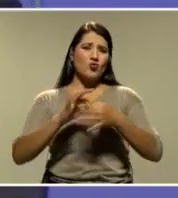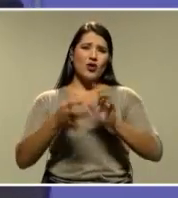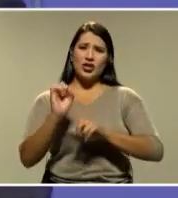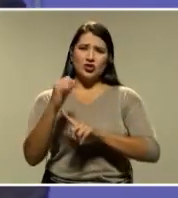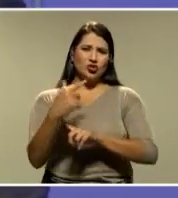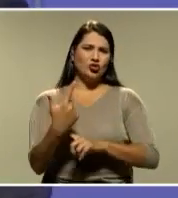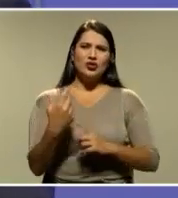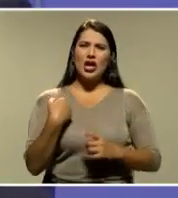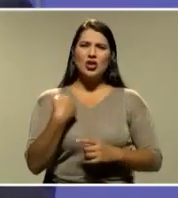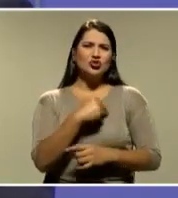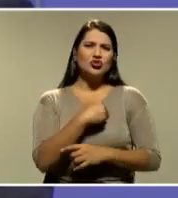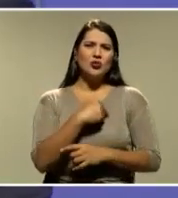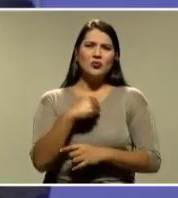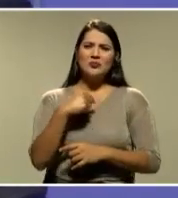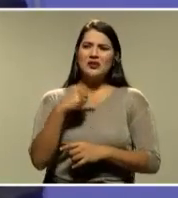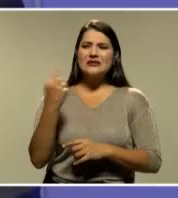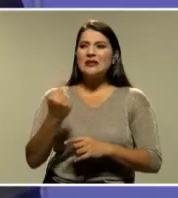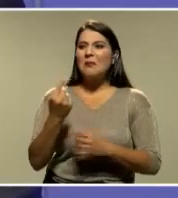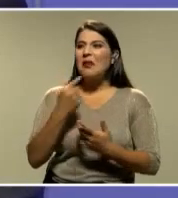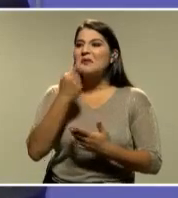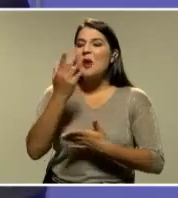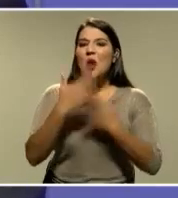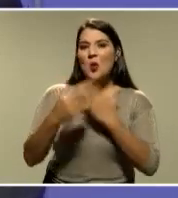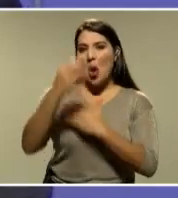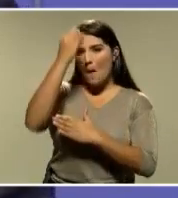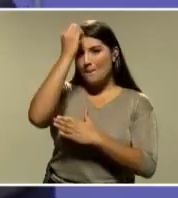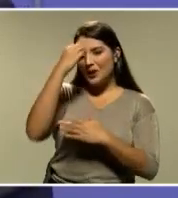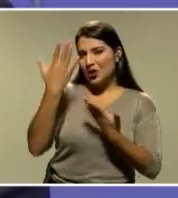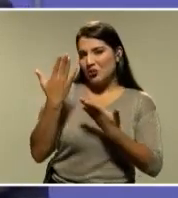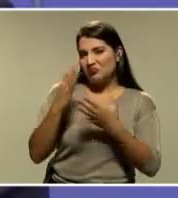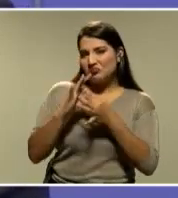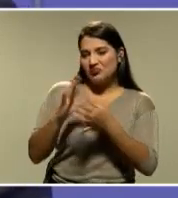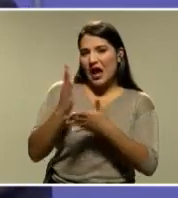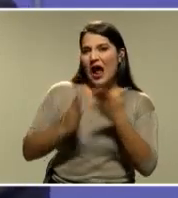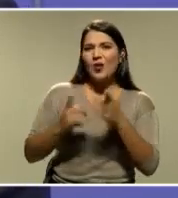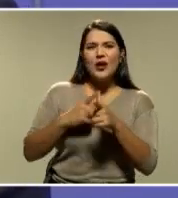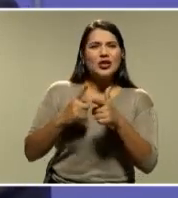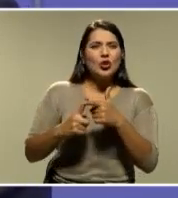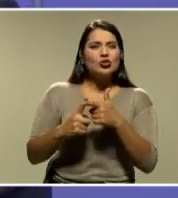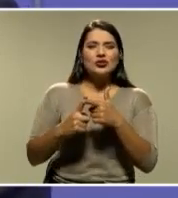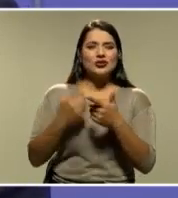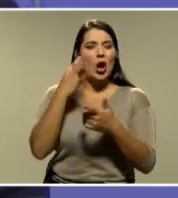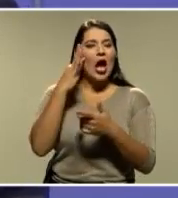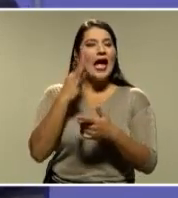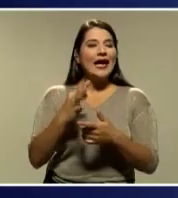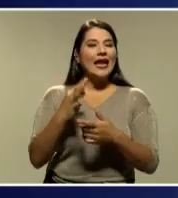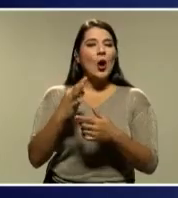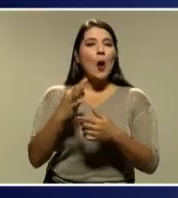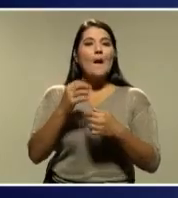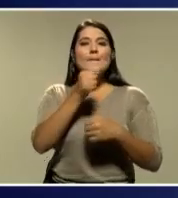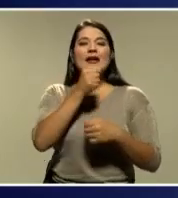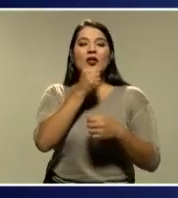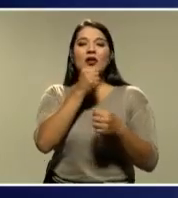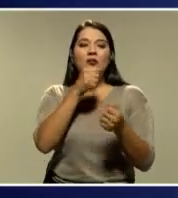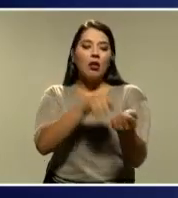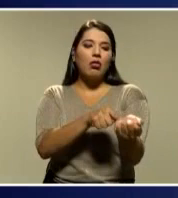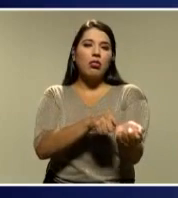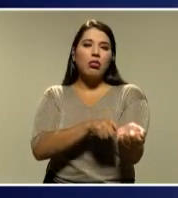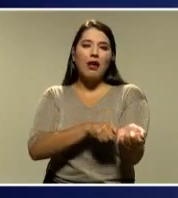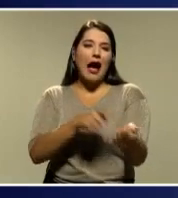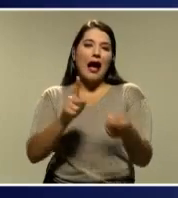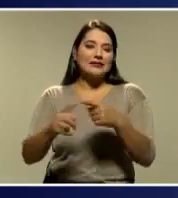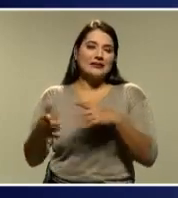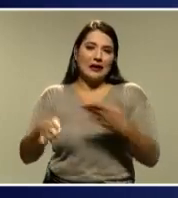que uno no esté dando una opinión sobre algo, de manera que el periodismo es algo que se lleva en la sangre y yo creo que hasta se muera uno. Totalmente.